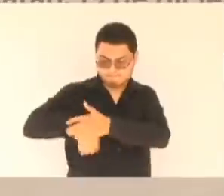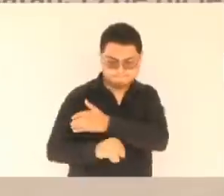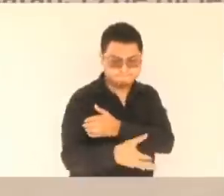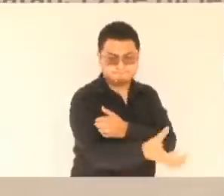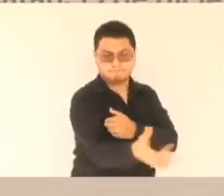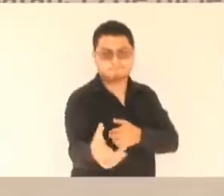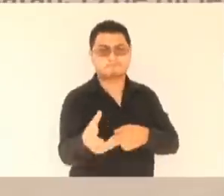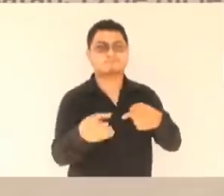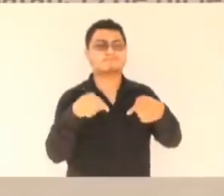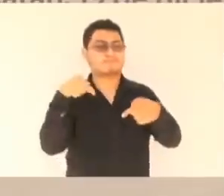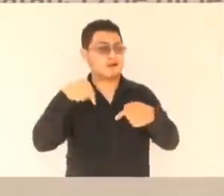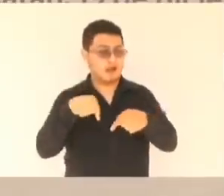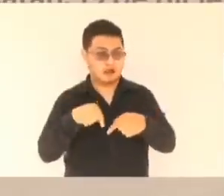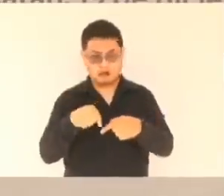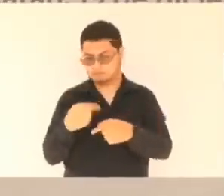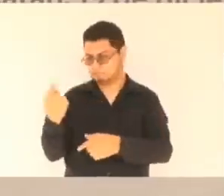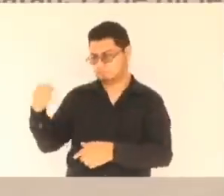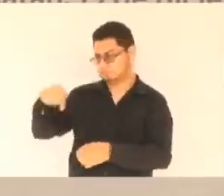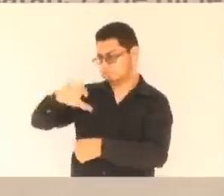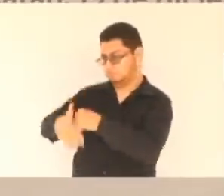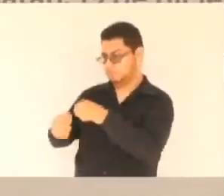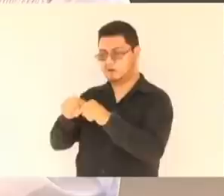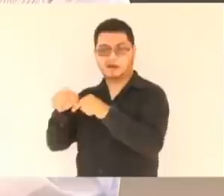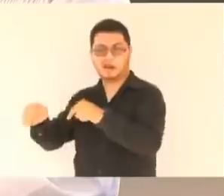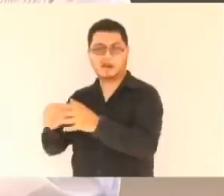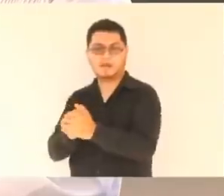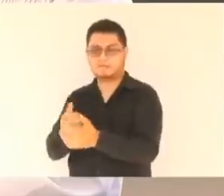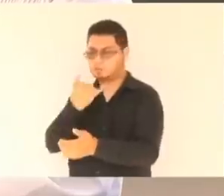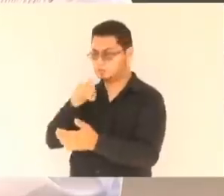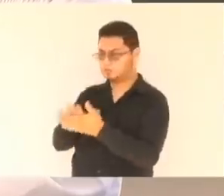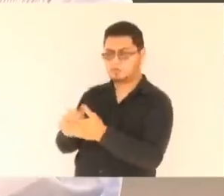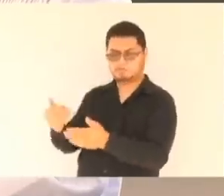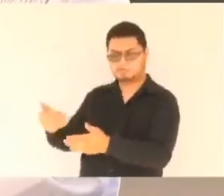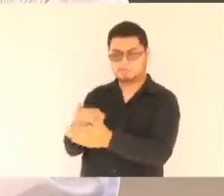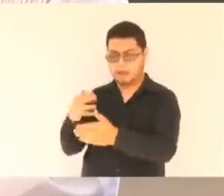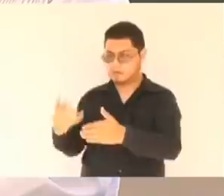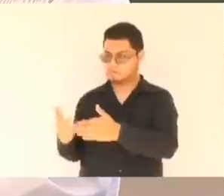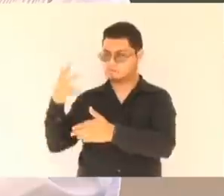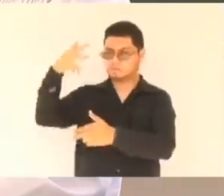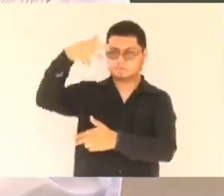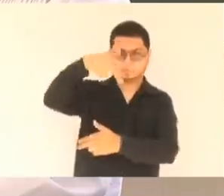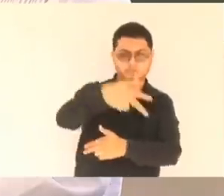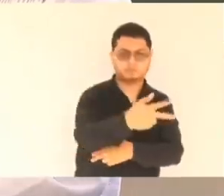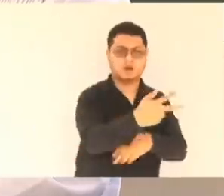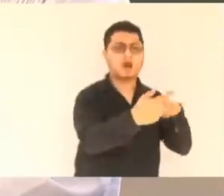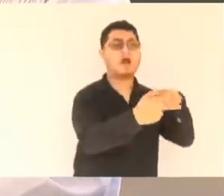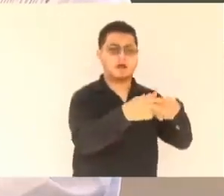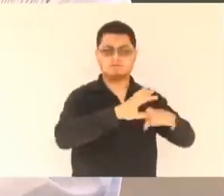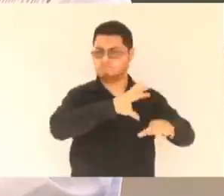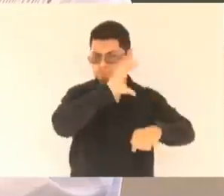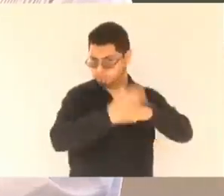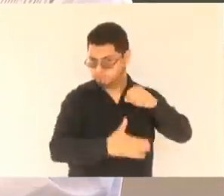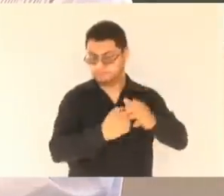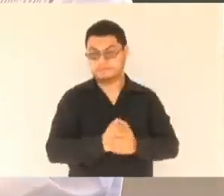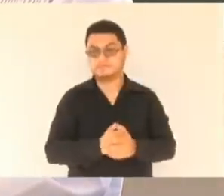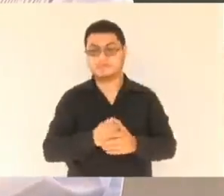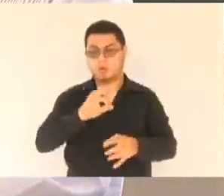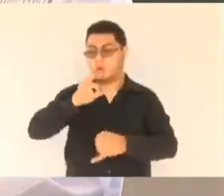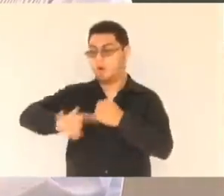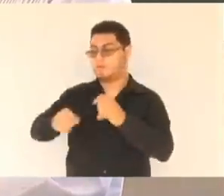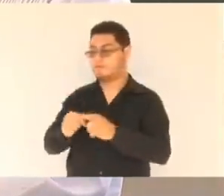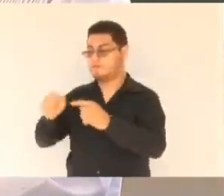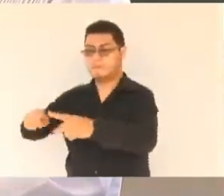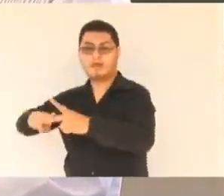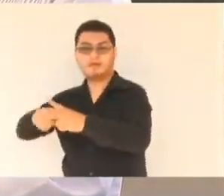8 al final de ese trimestre y a 5, perdón, los pasos vehiculares que también estarán igualmente terminados. Y por último, iniciaremos también